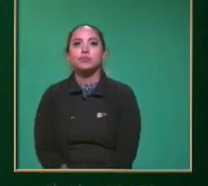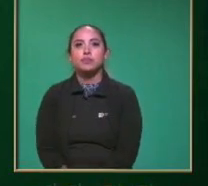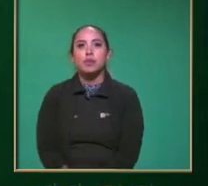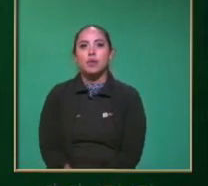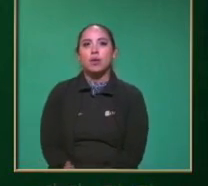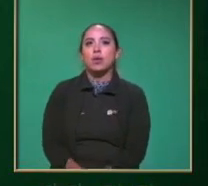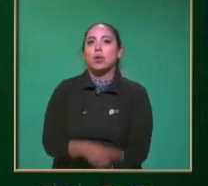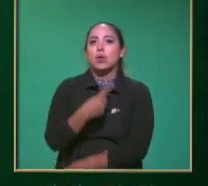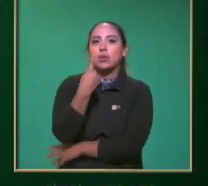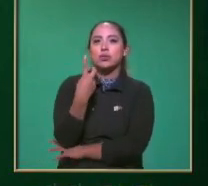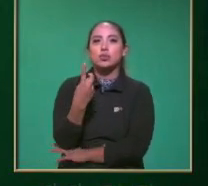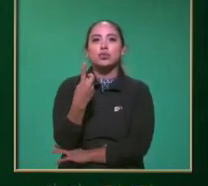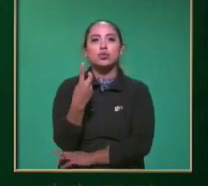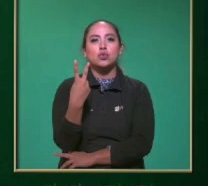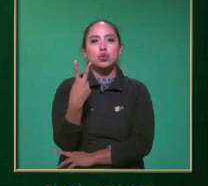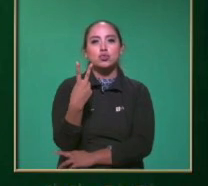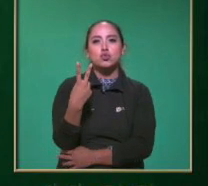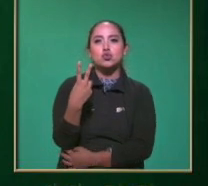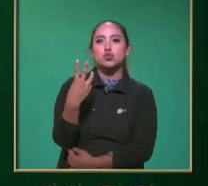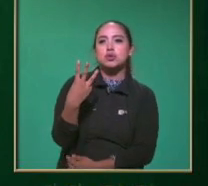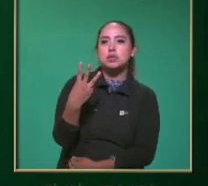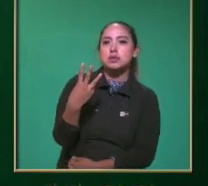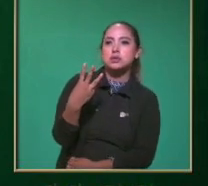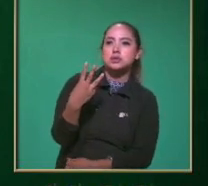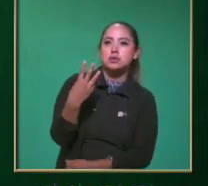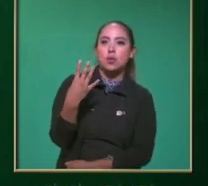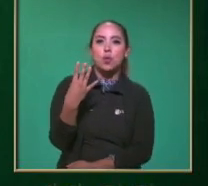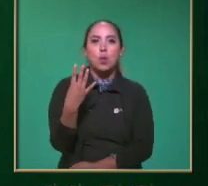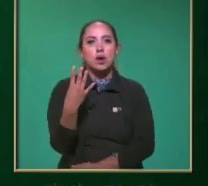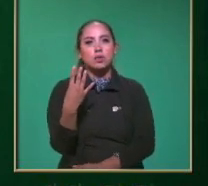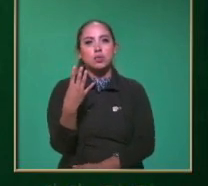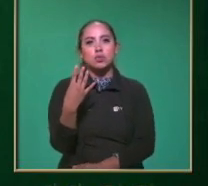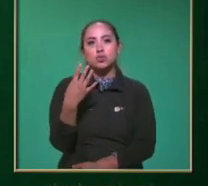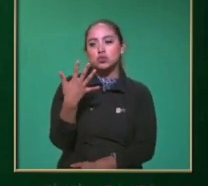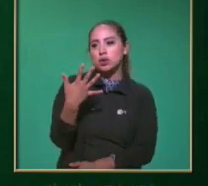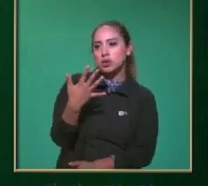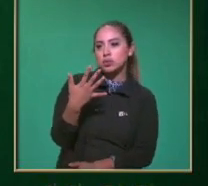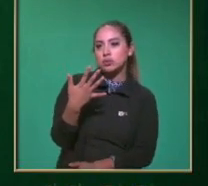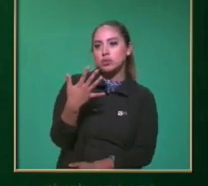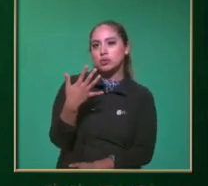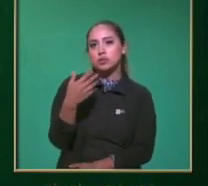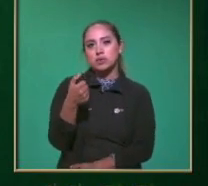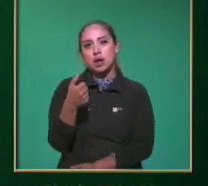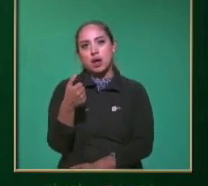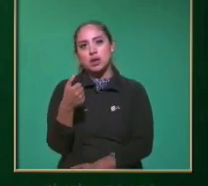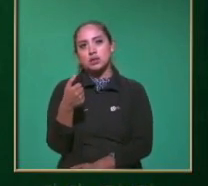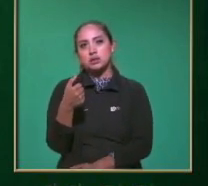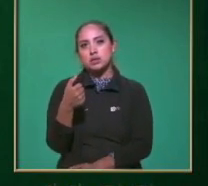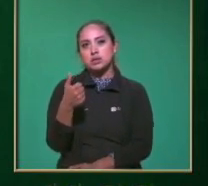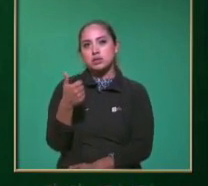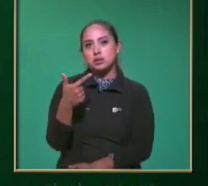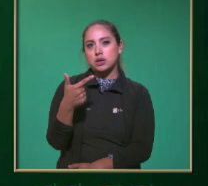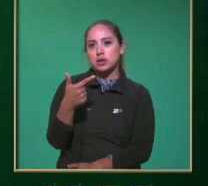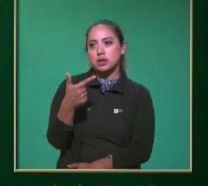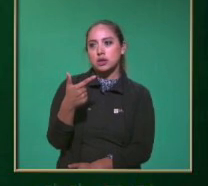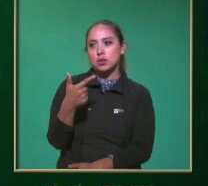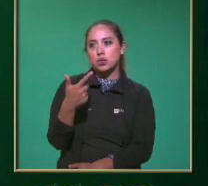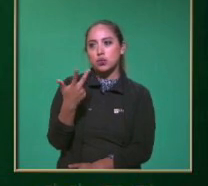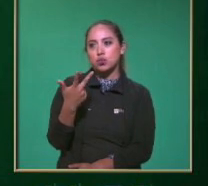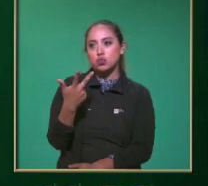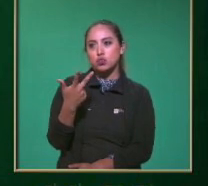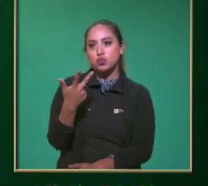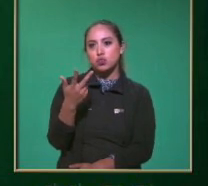1, 2, 3, 4, 5, 6, 7,